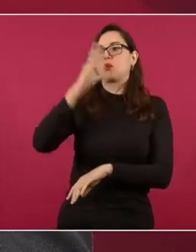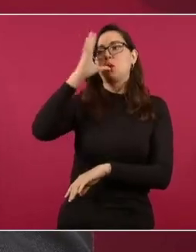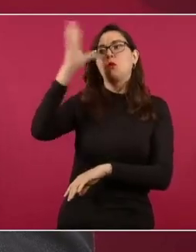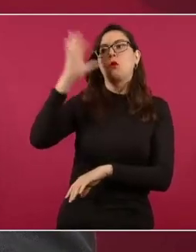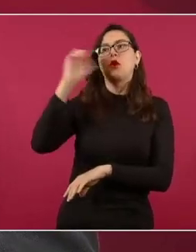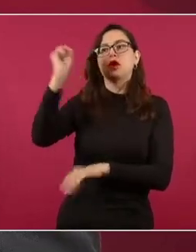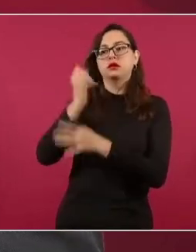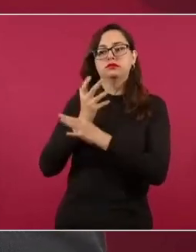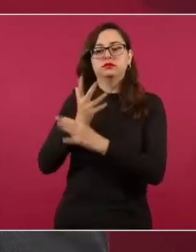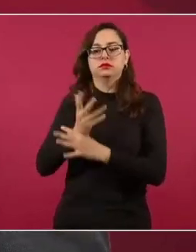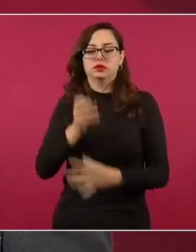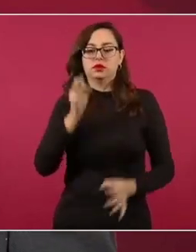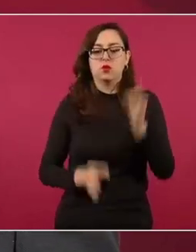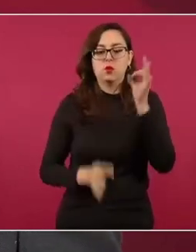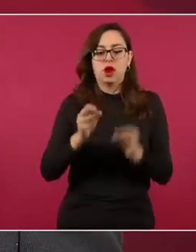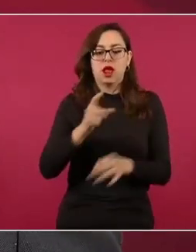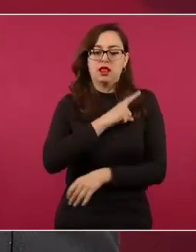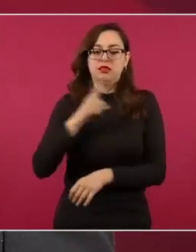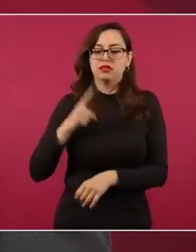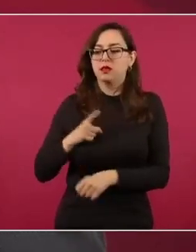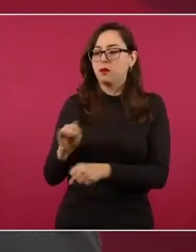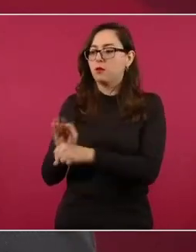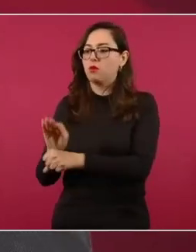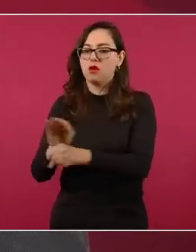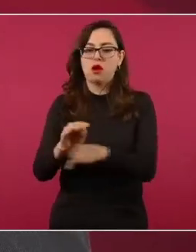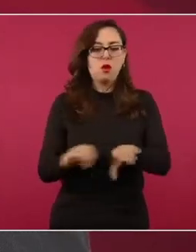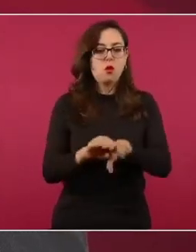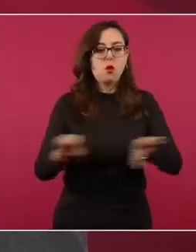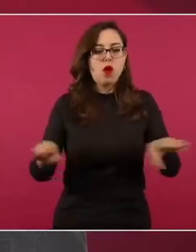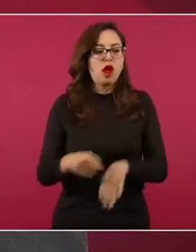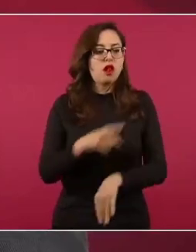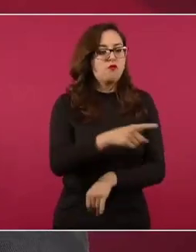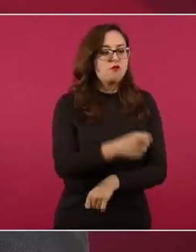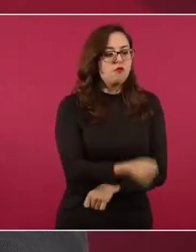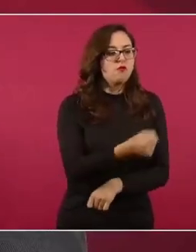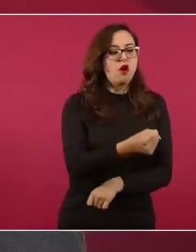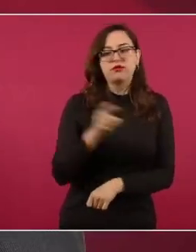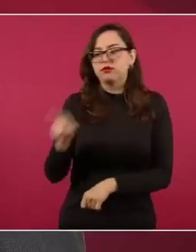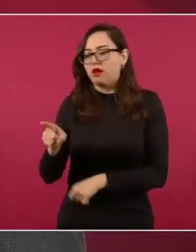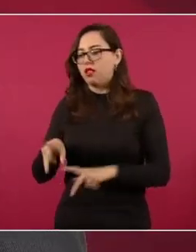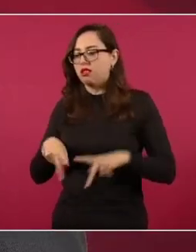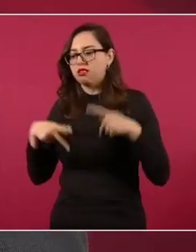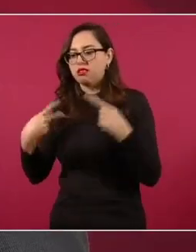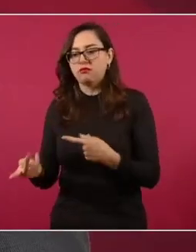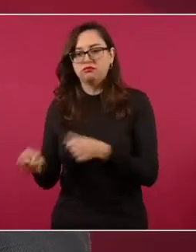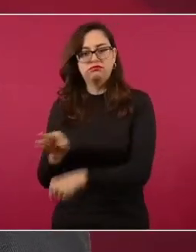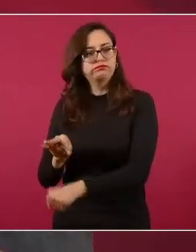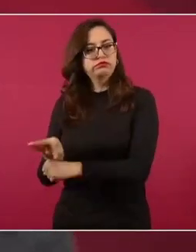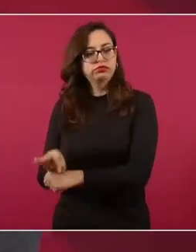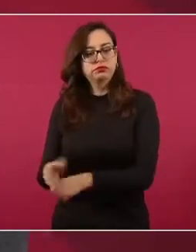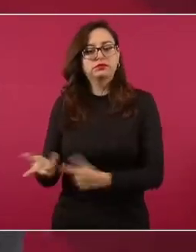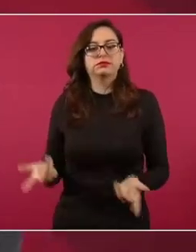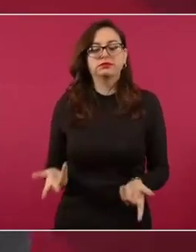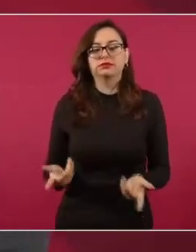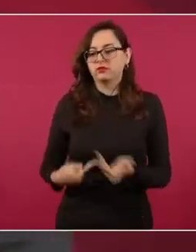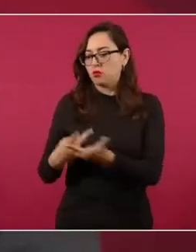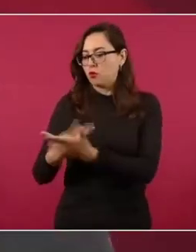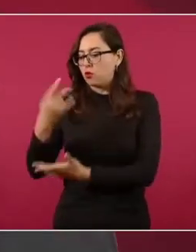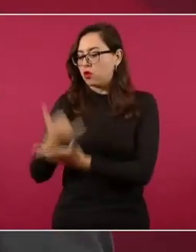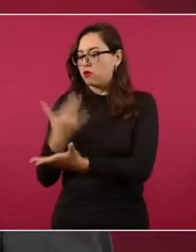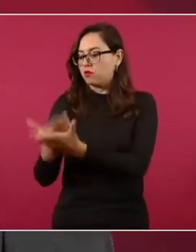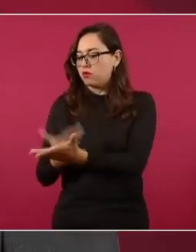al débil de los abusos que comete el fuerte. Ese es nuestro proyecto. A ver, ¿dónde está el de ellos?